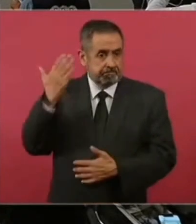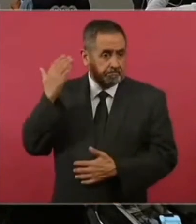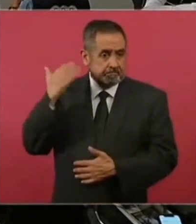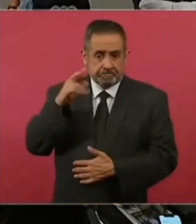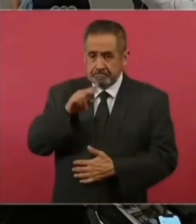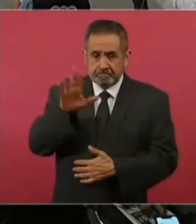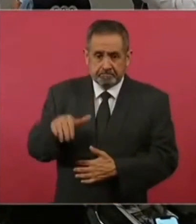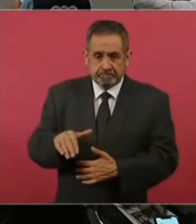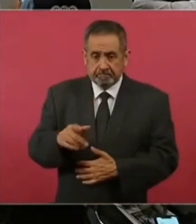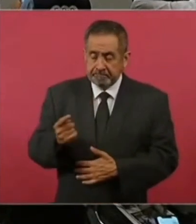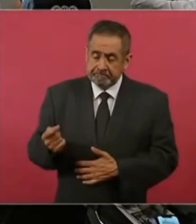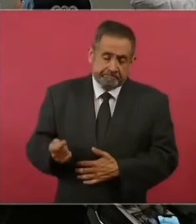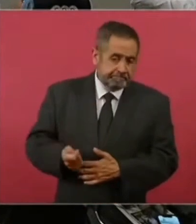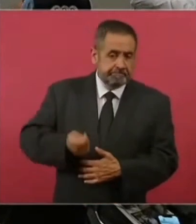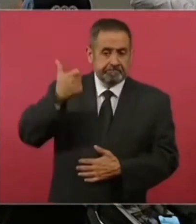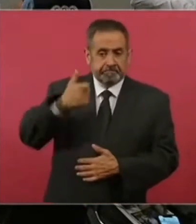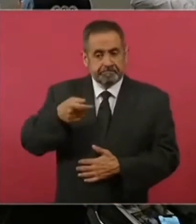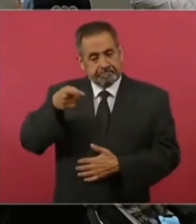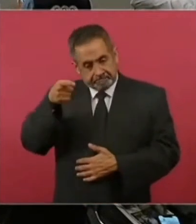se había visto